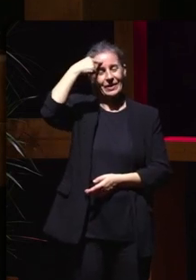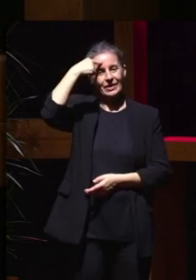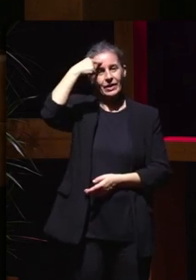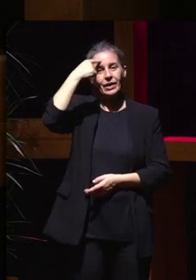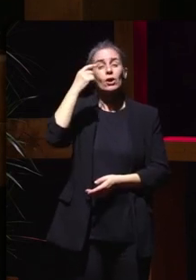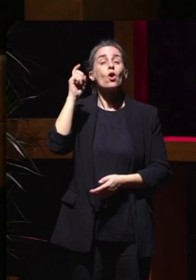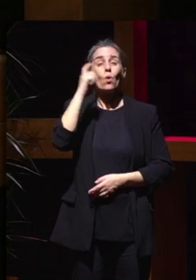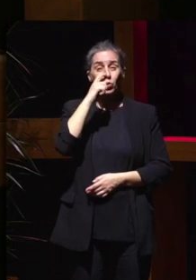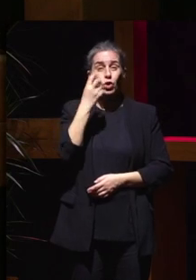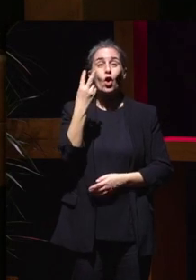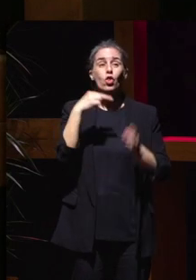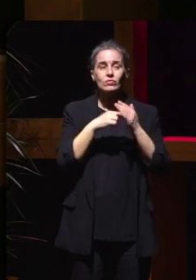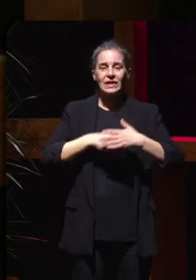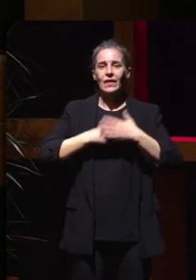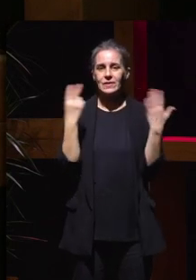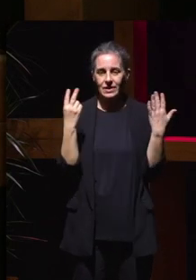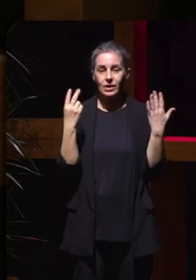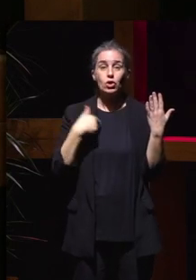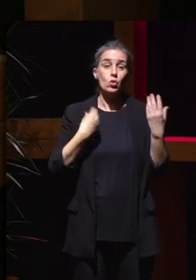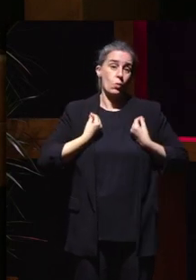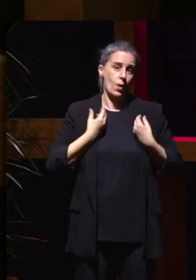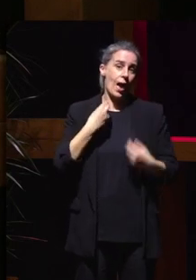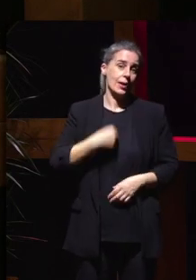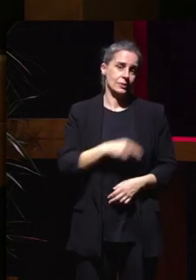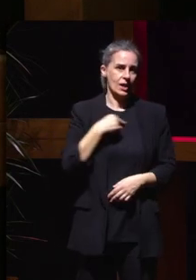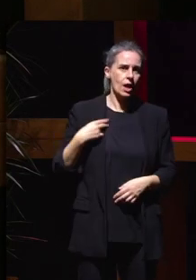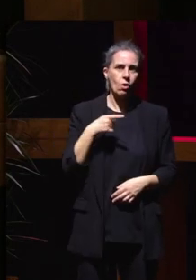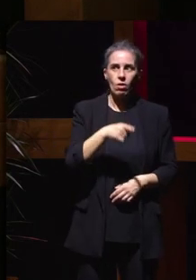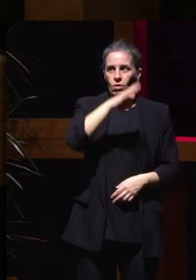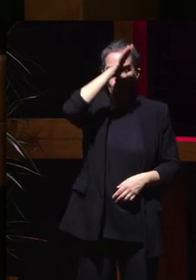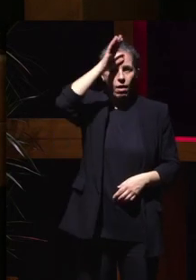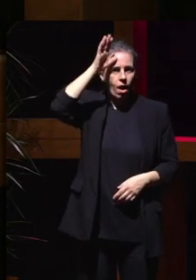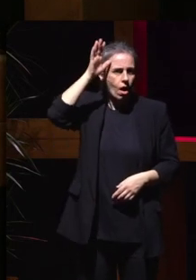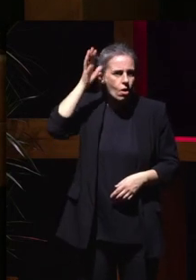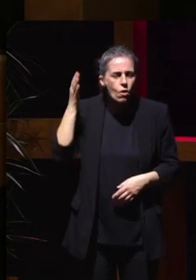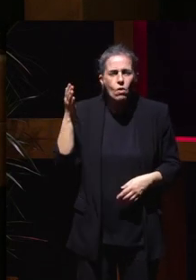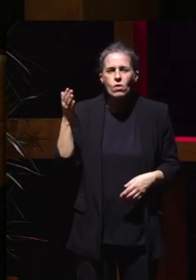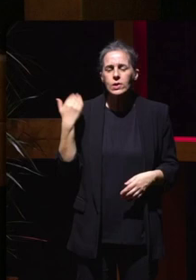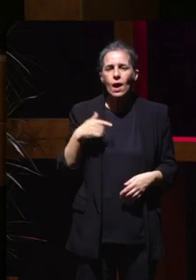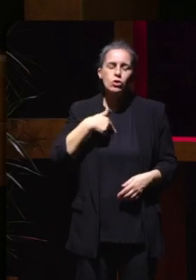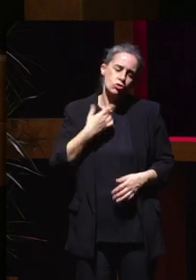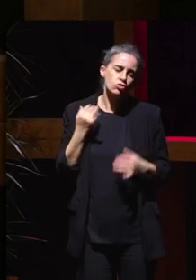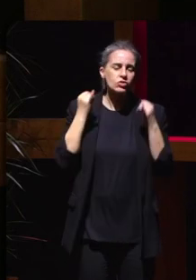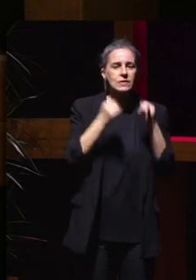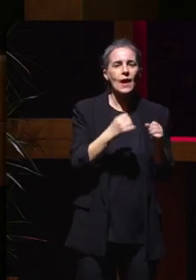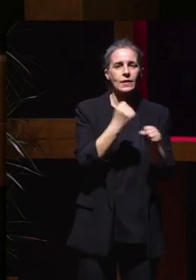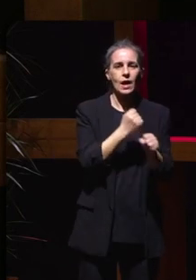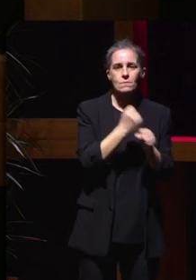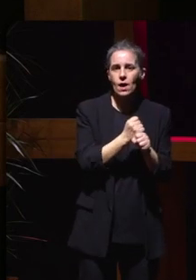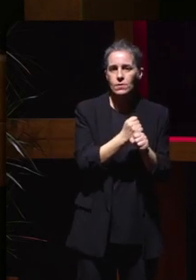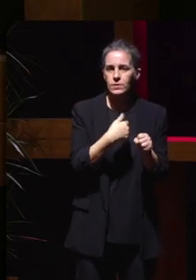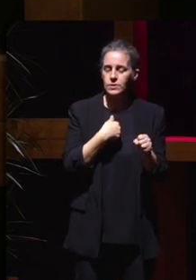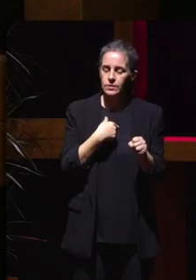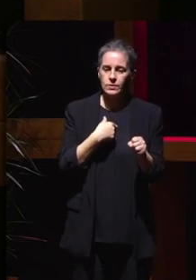chuño de 2017 facia vivía en Compostela facial Un calor de la ya por la mañana y llegué yo apretando